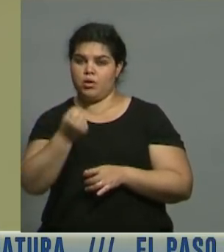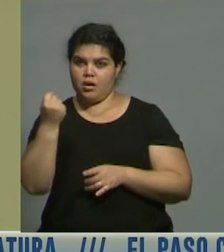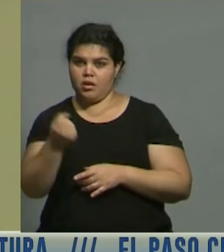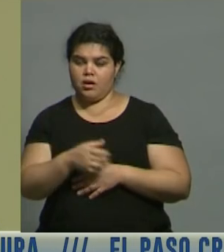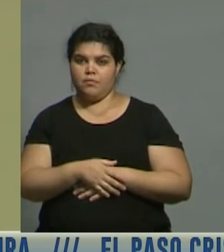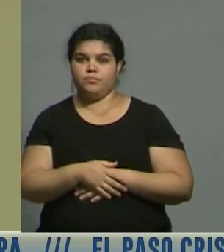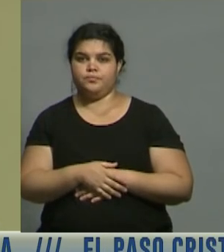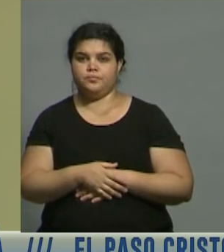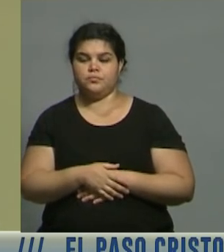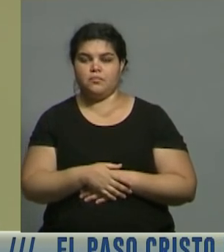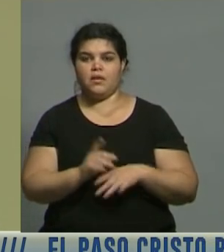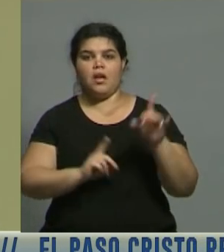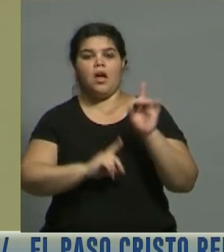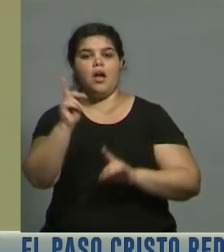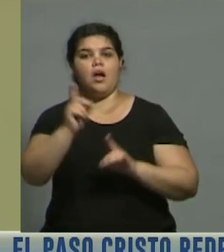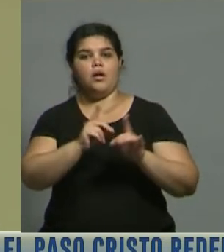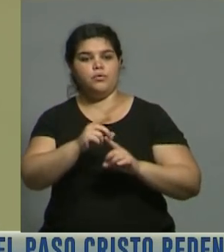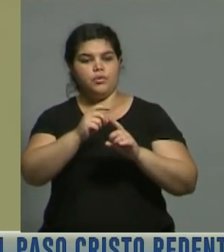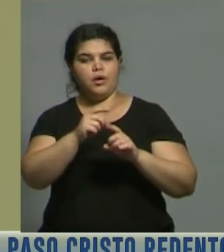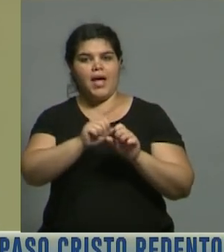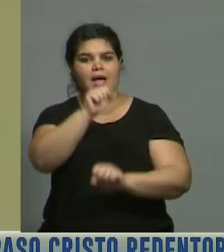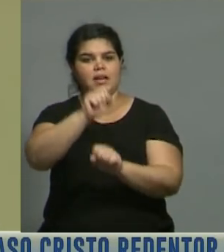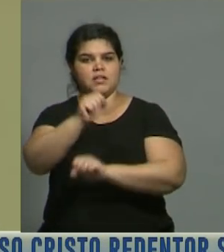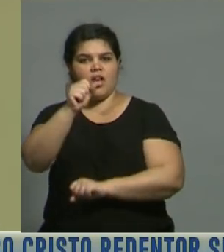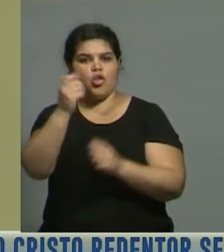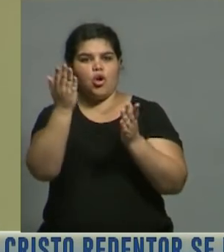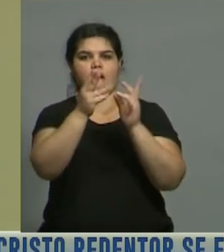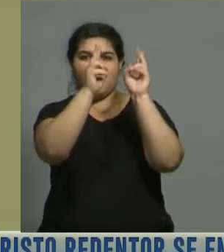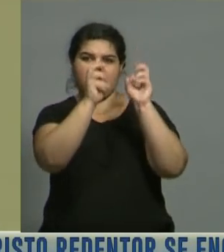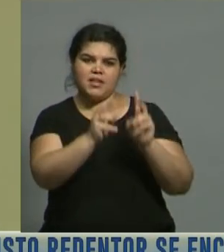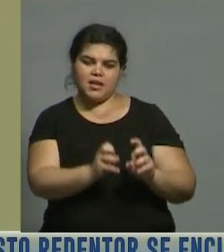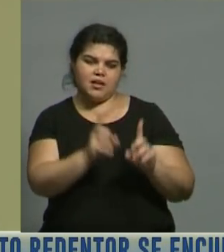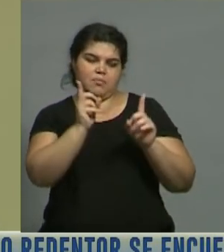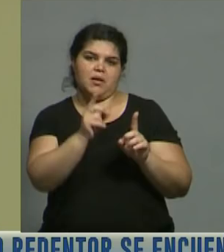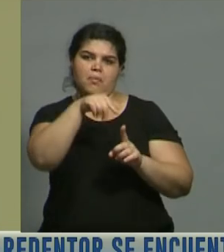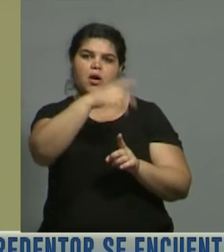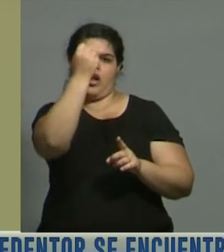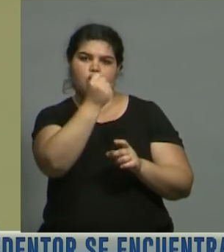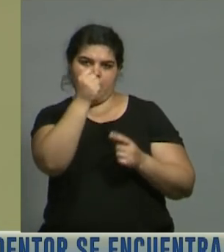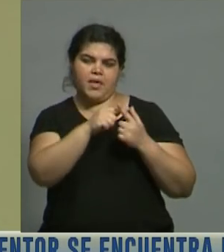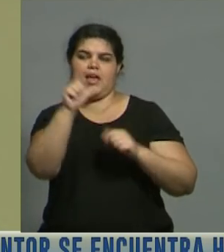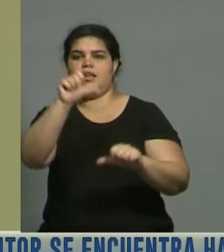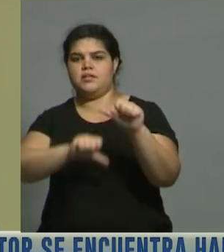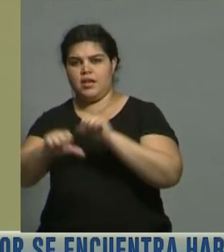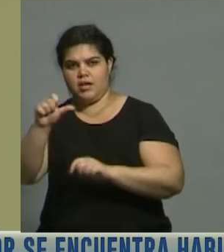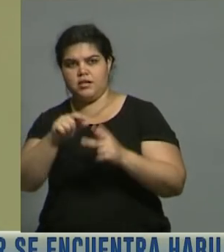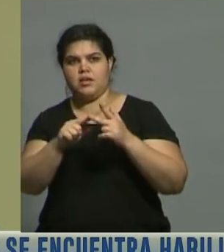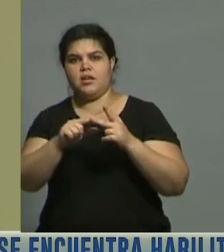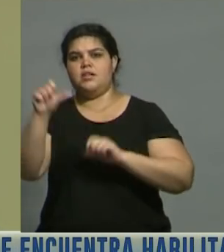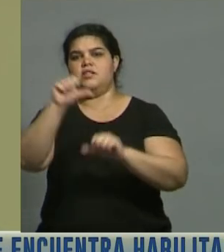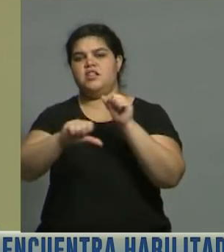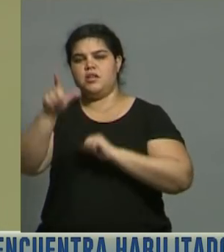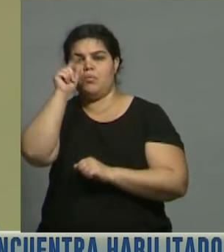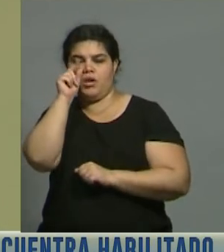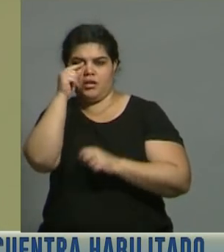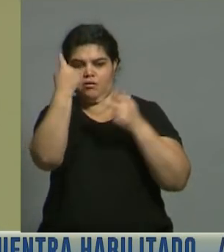de estos egresados se dediquen a la investigación en las diferentes áreas, sea economía o ciencia o ciencias políticas o